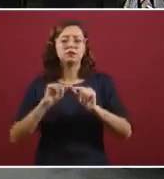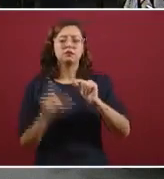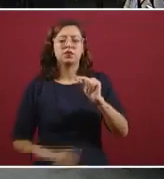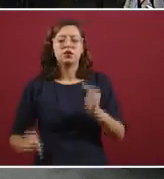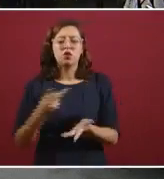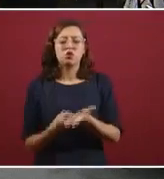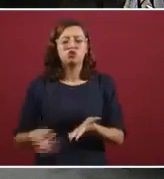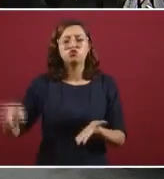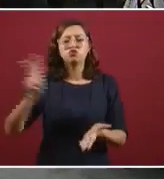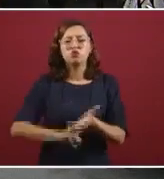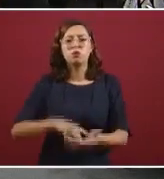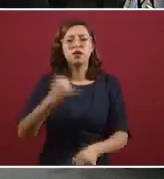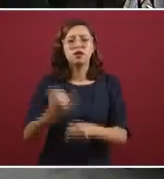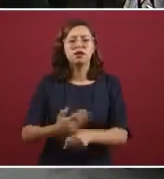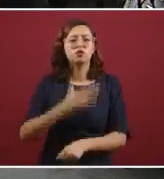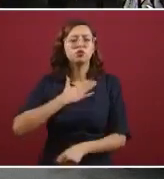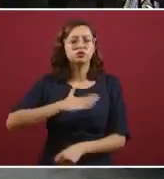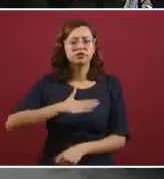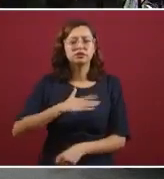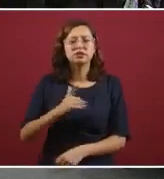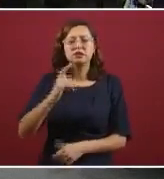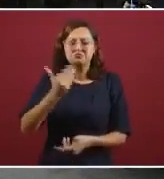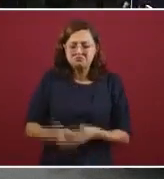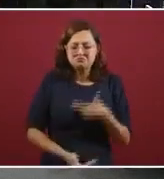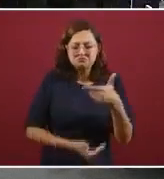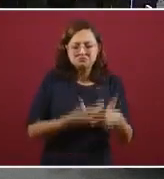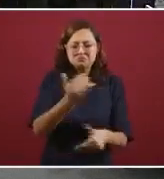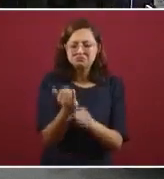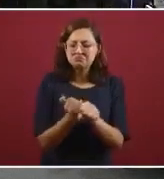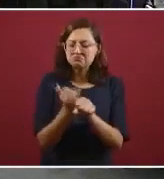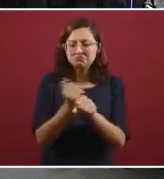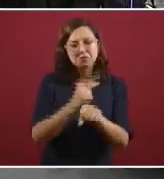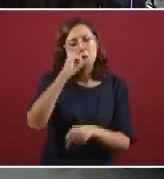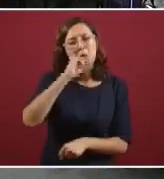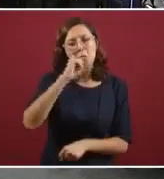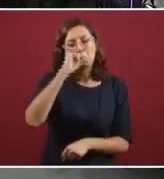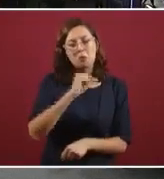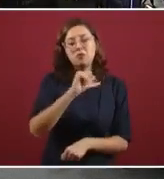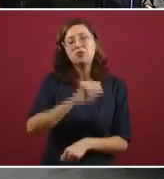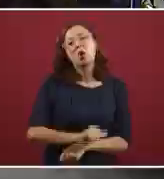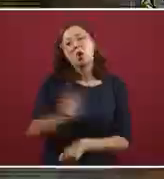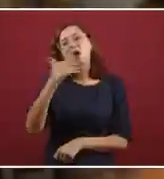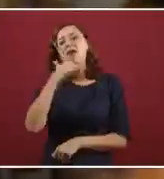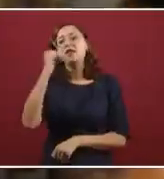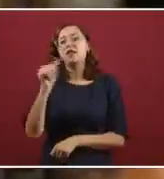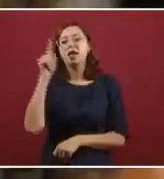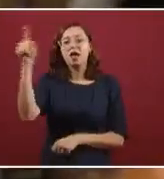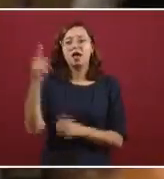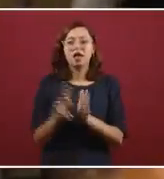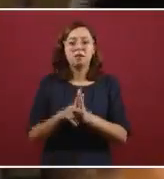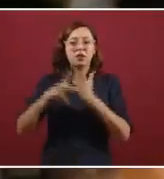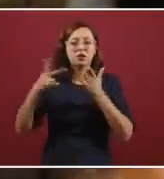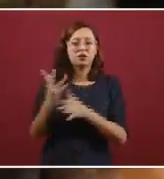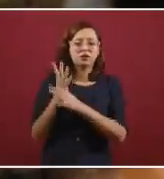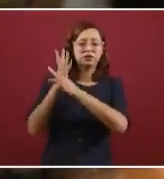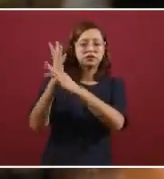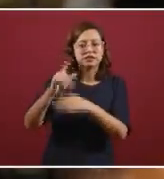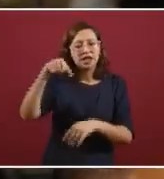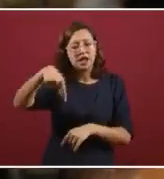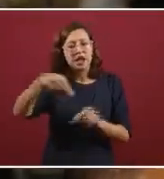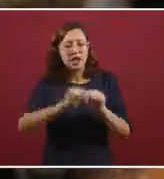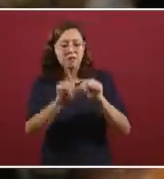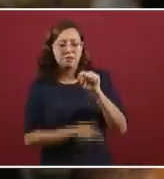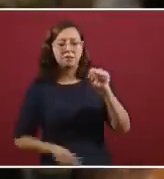y cuestiona los avances en las investigaciones, y por su parte el diario alemán Frankfurter Allgemeine Zeitung dice que en México